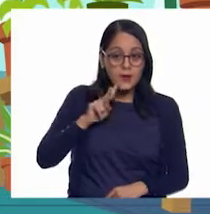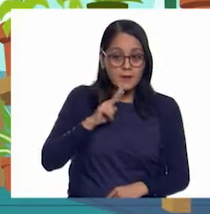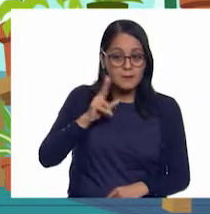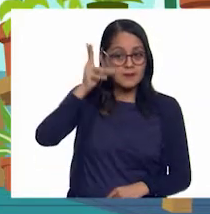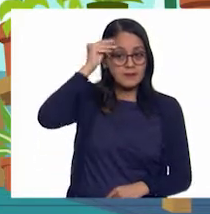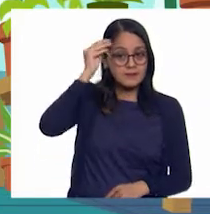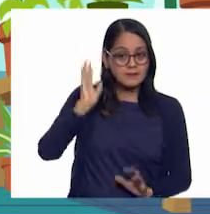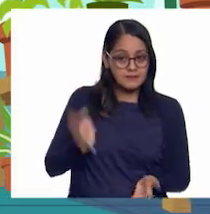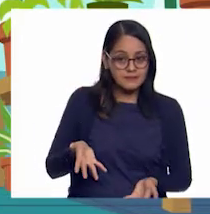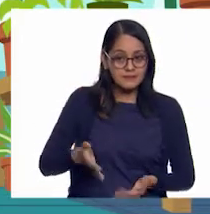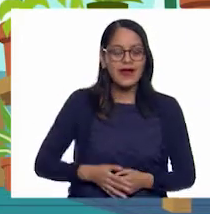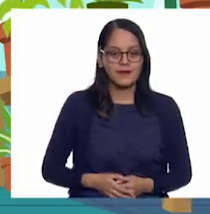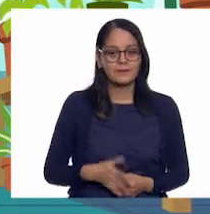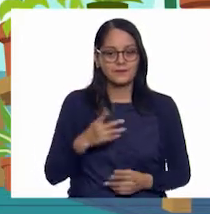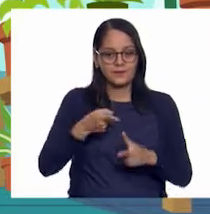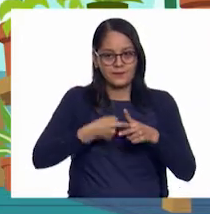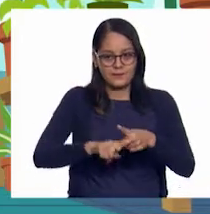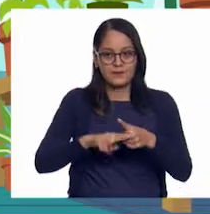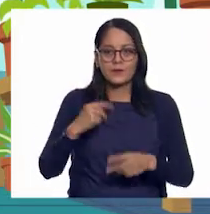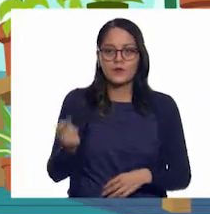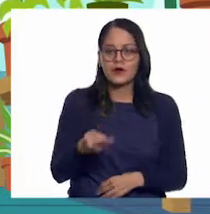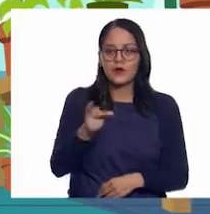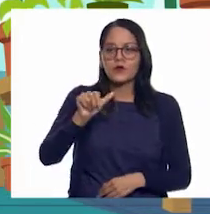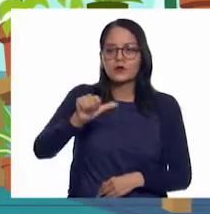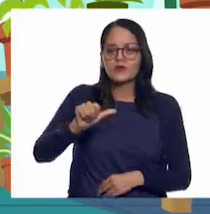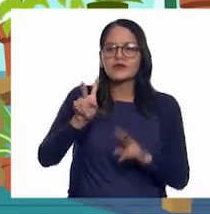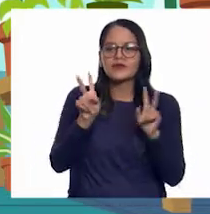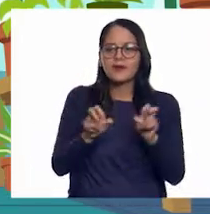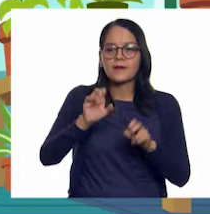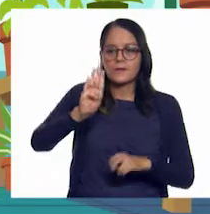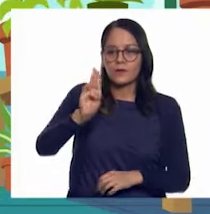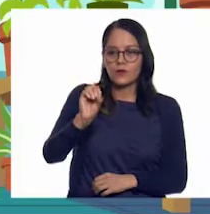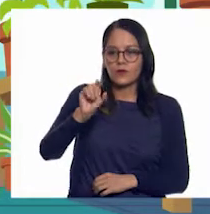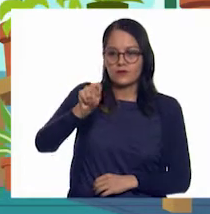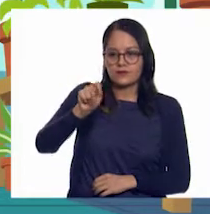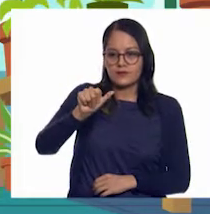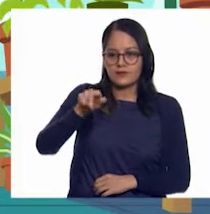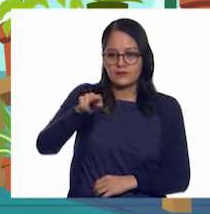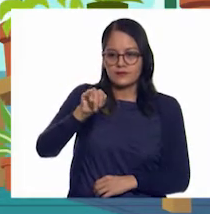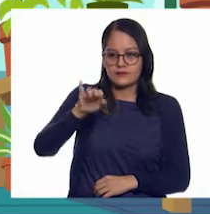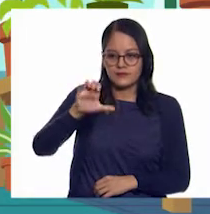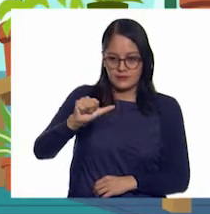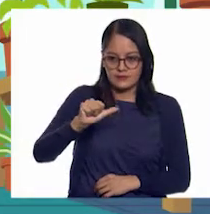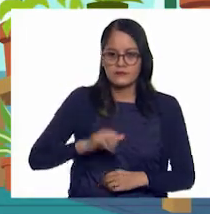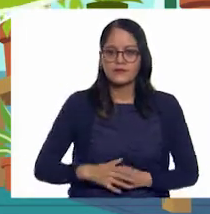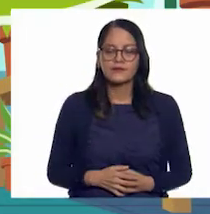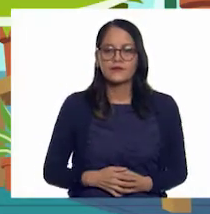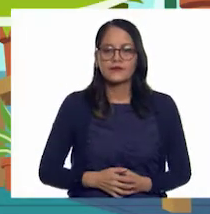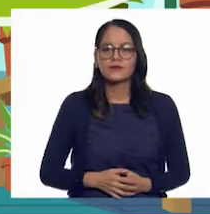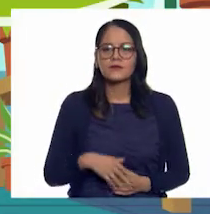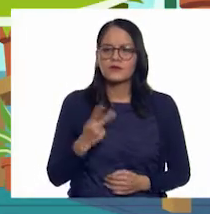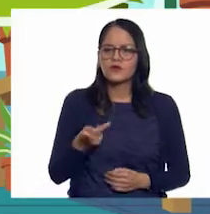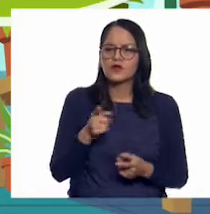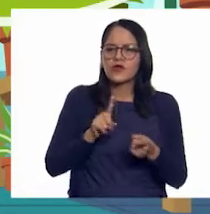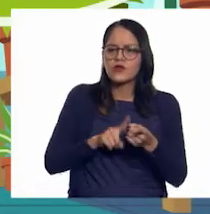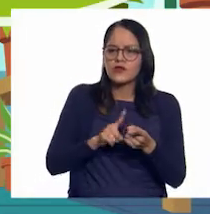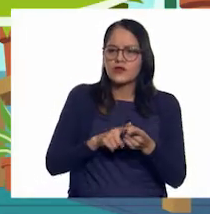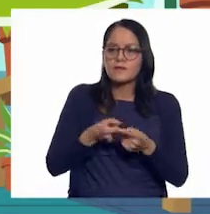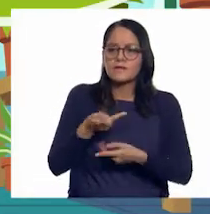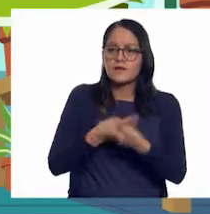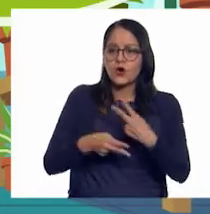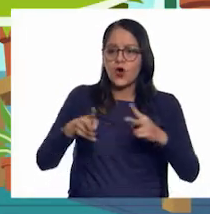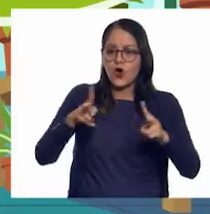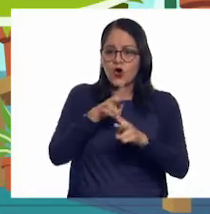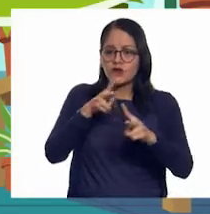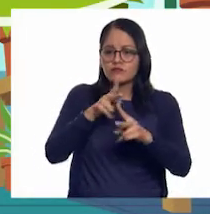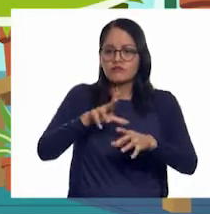¡Sí! ¡Comencemos! La pregunta de hoy es del eje temático botánica. ¿De dónde viene todo el oxígeno